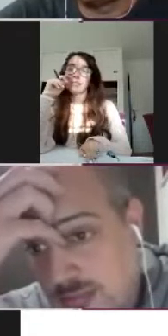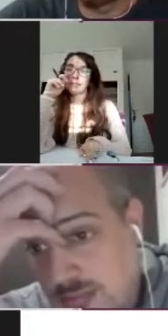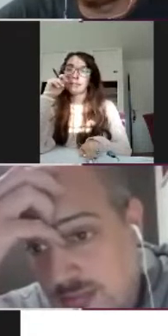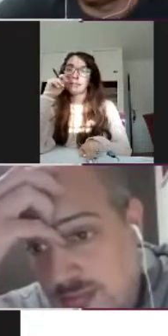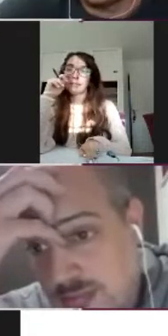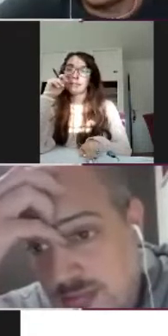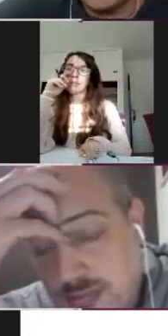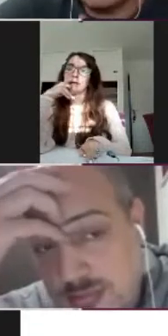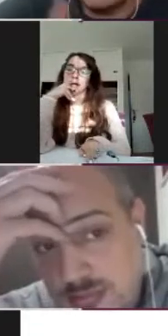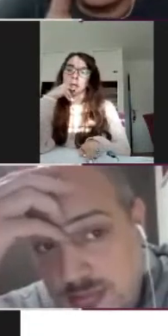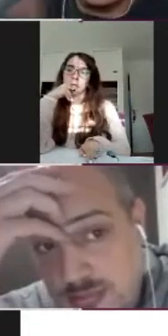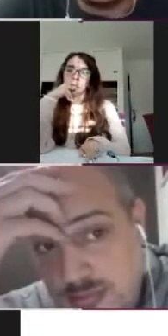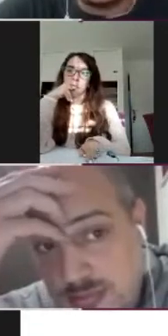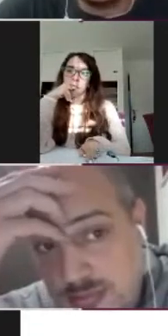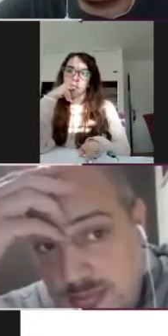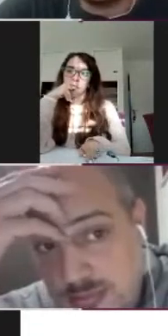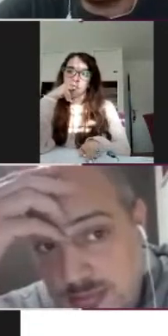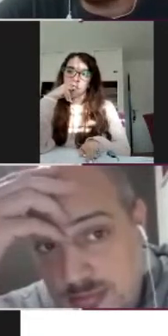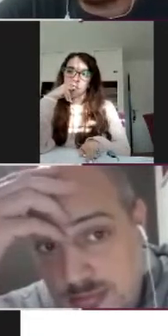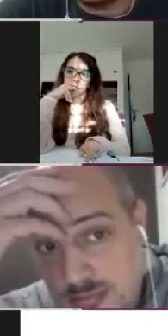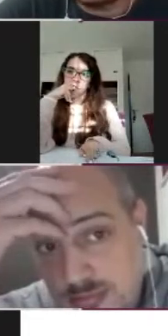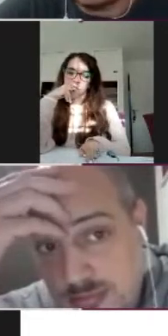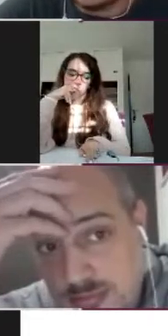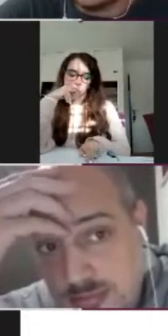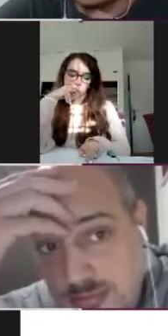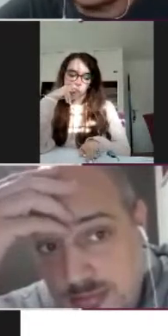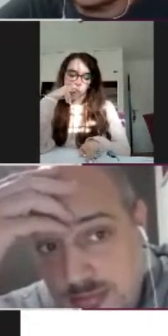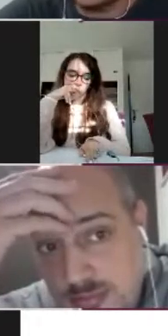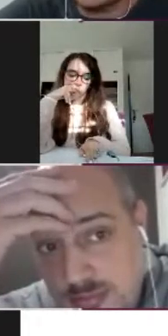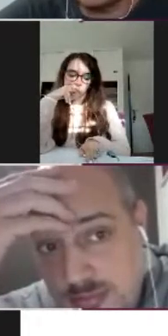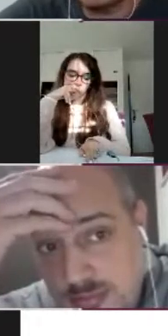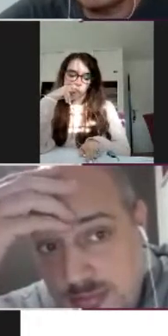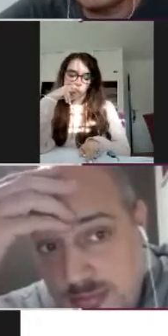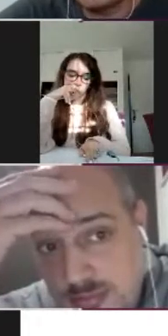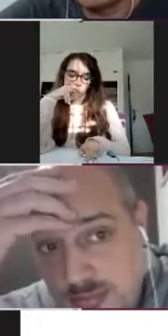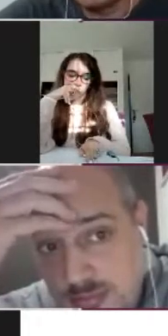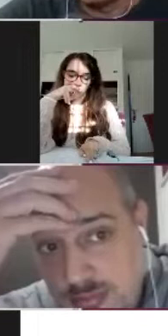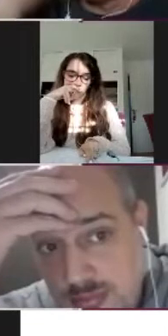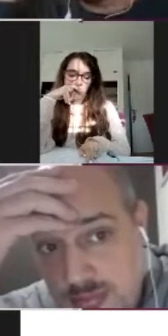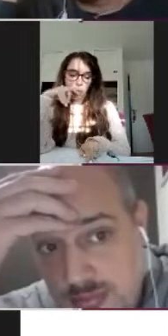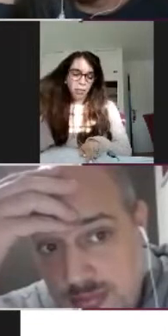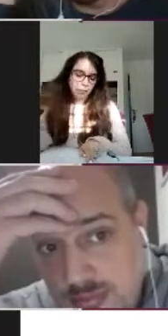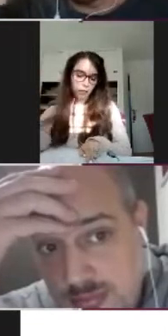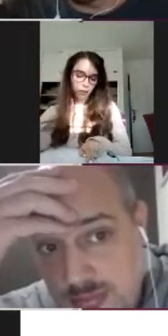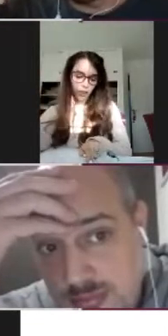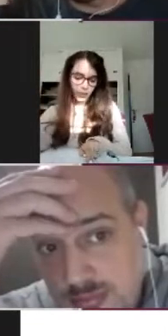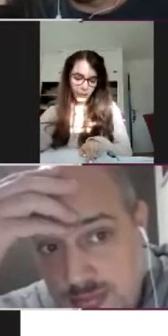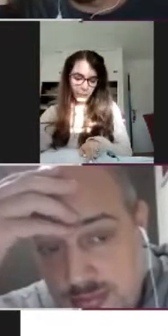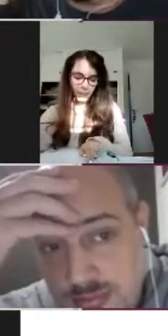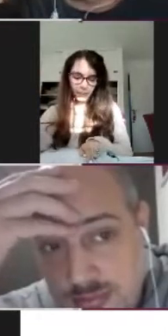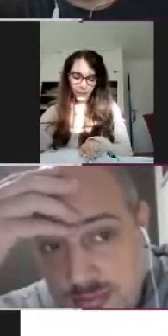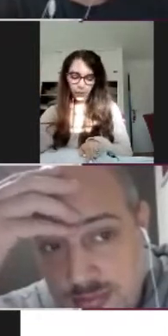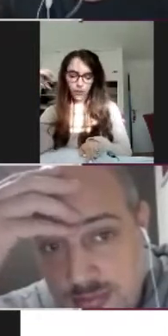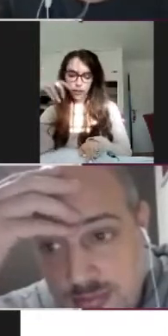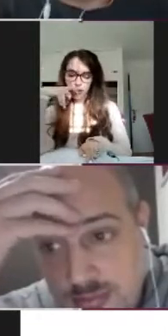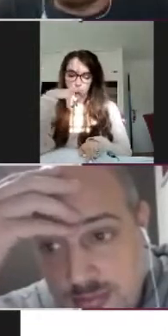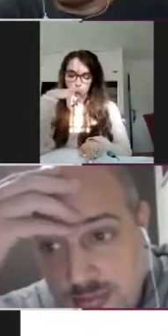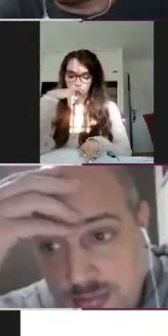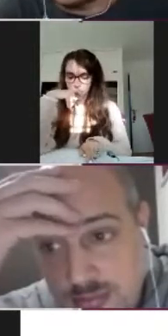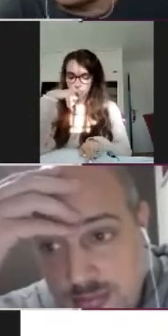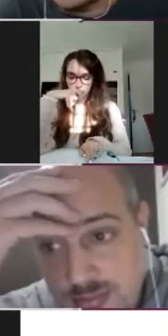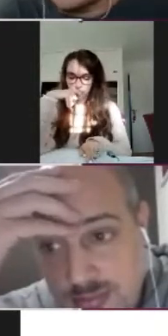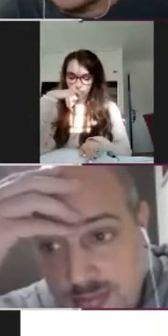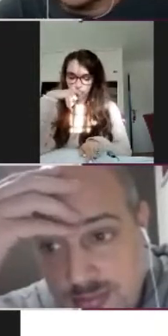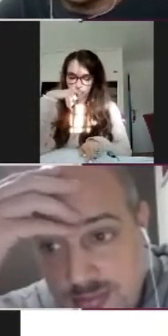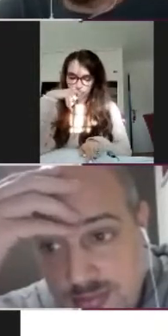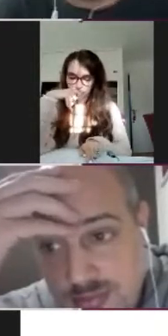183. No puede ser. Si le tenía 77.000, ¿cómo va a bajar a 183? Bueno, Ojo. 183.000 es No, esto. bueno, no.